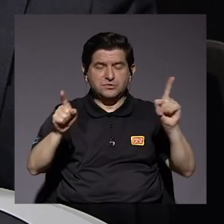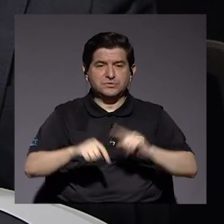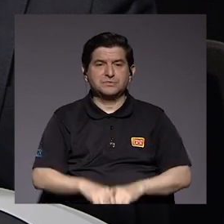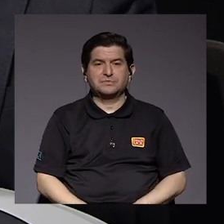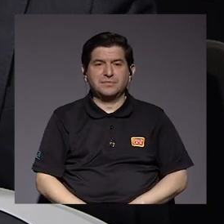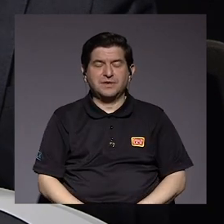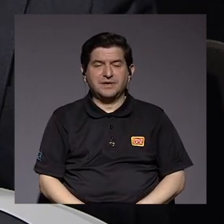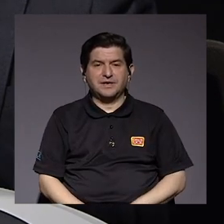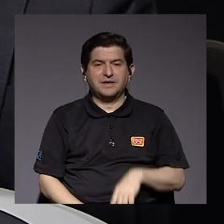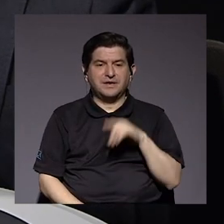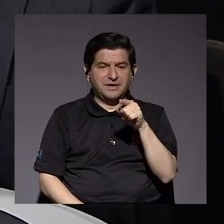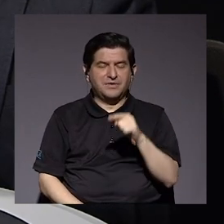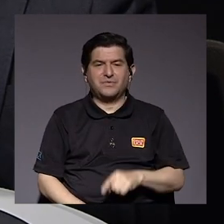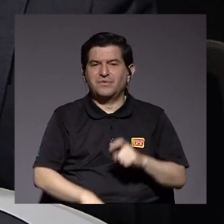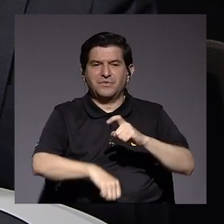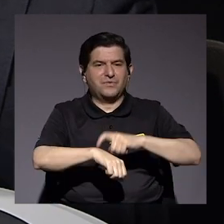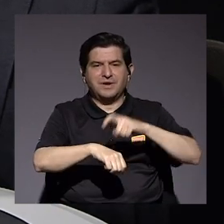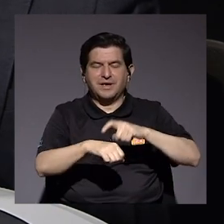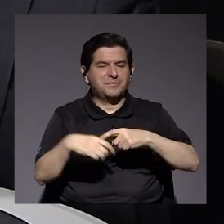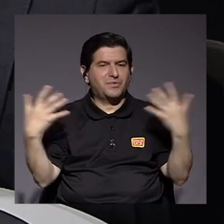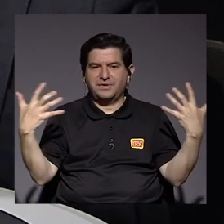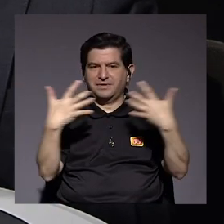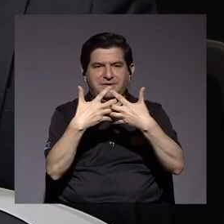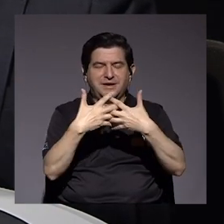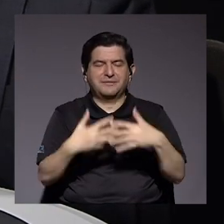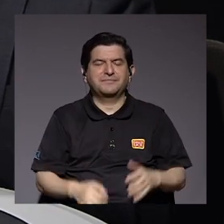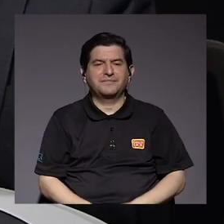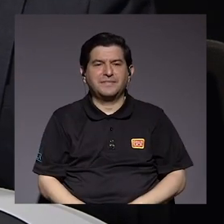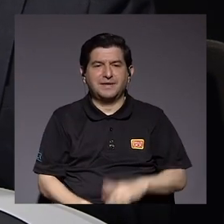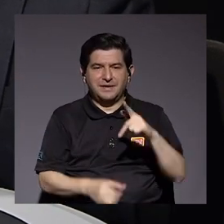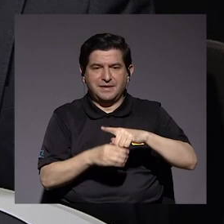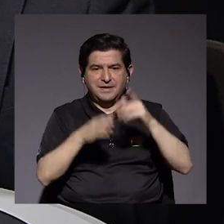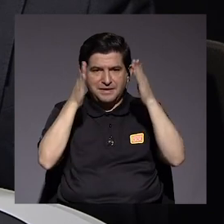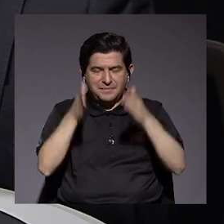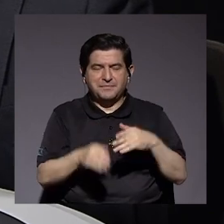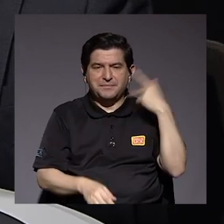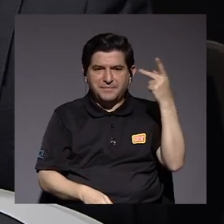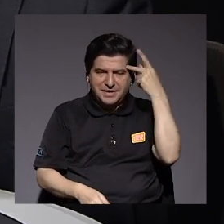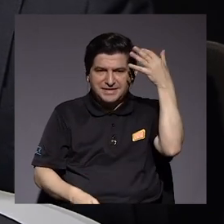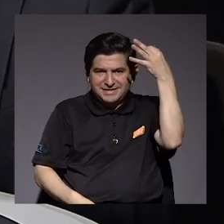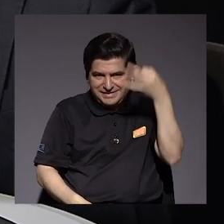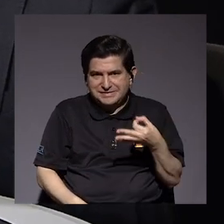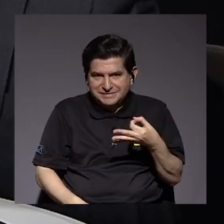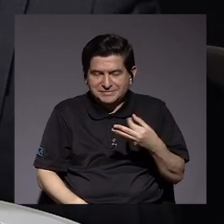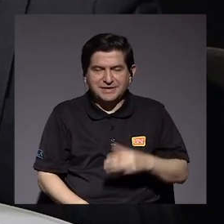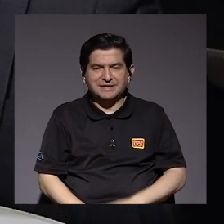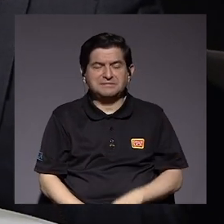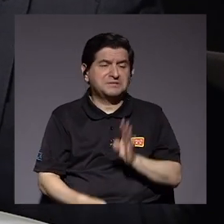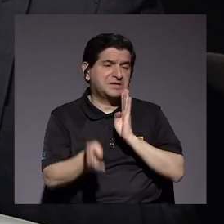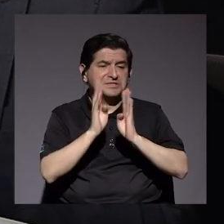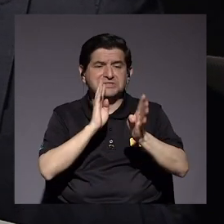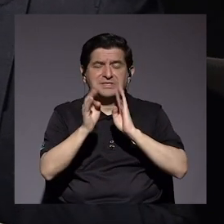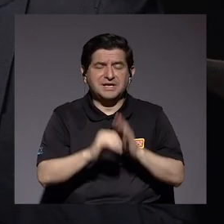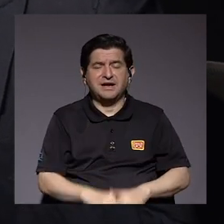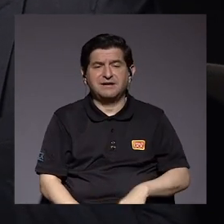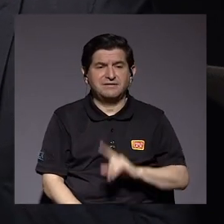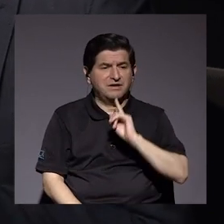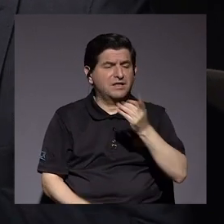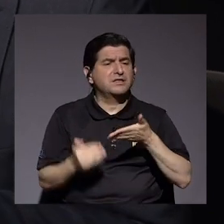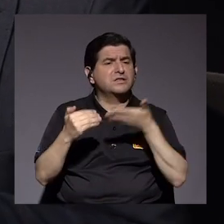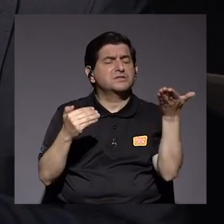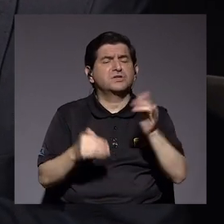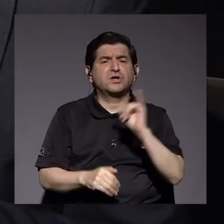época hay todavía actores políticos que cree que hablan y